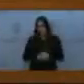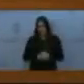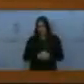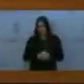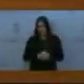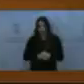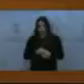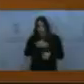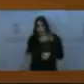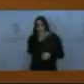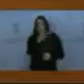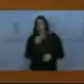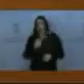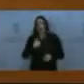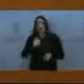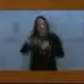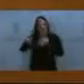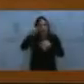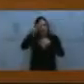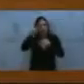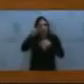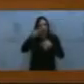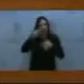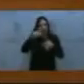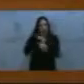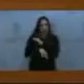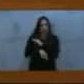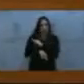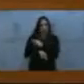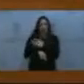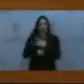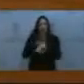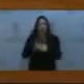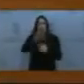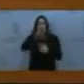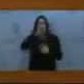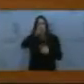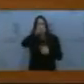dirán que voy al detalle, pero la polilla y el avispón.